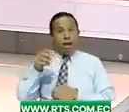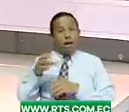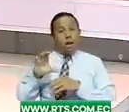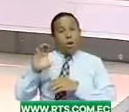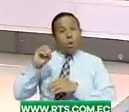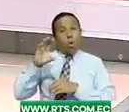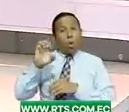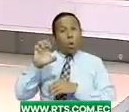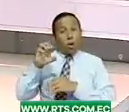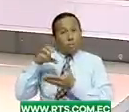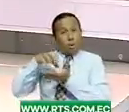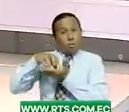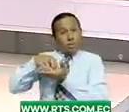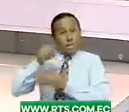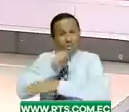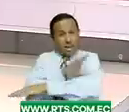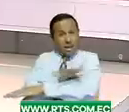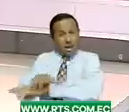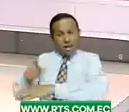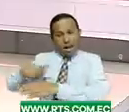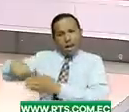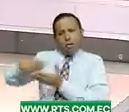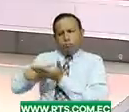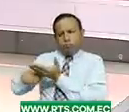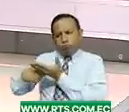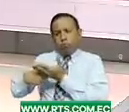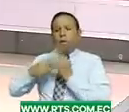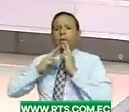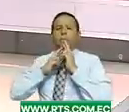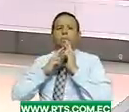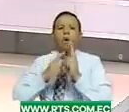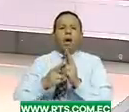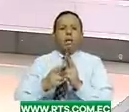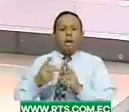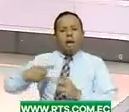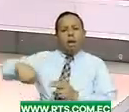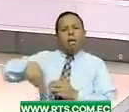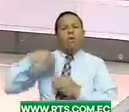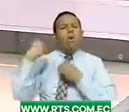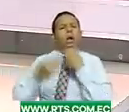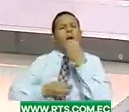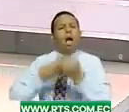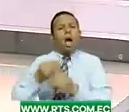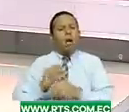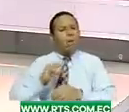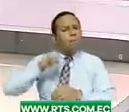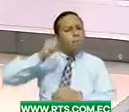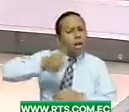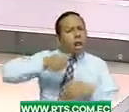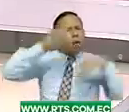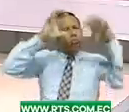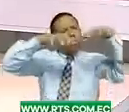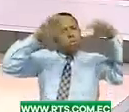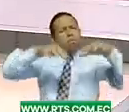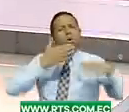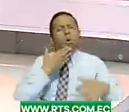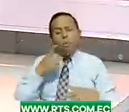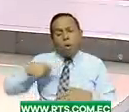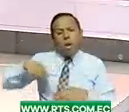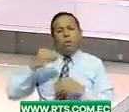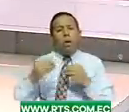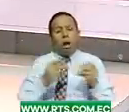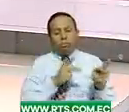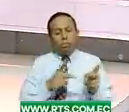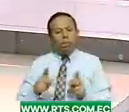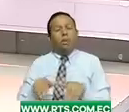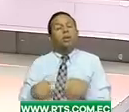de mitigación frente al fenómeno del Niño. Estaremos atentos a las declaraciones de las autoridades, pero veamos lo que les tendremos el día de mañana. Y no son los